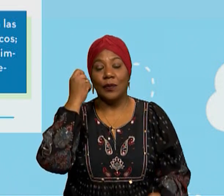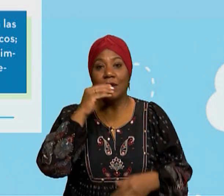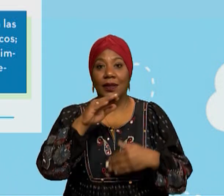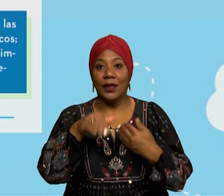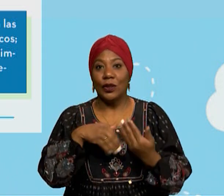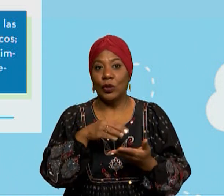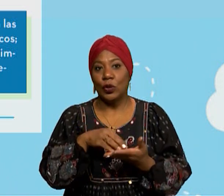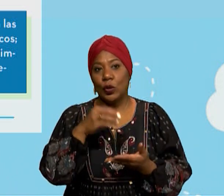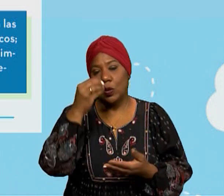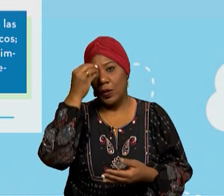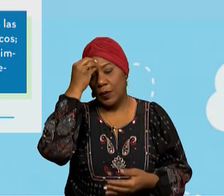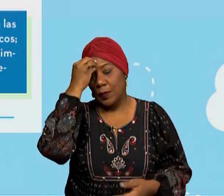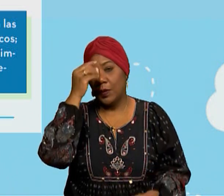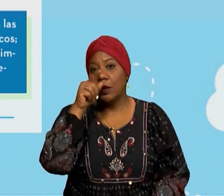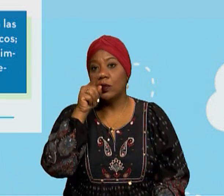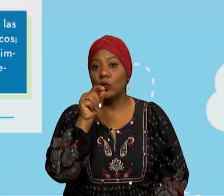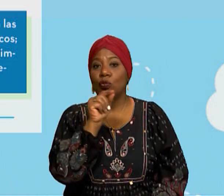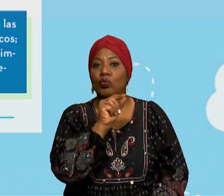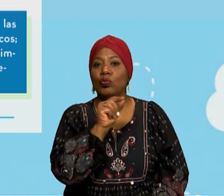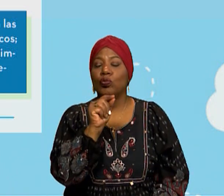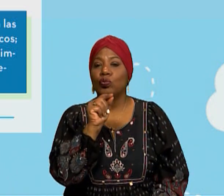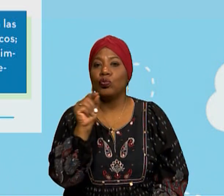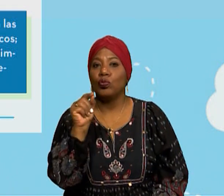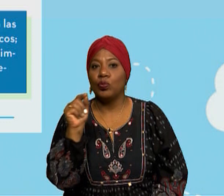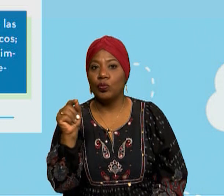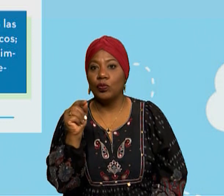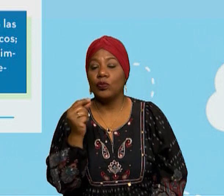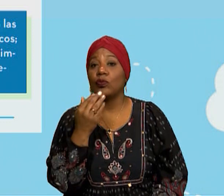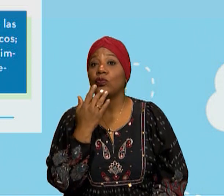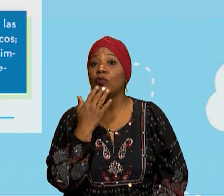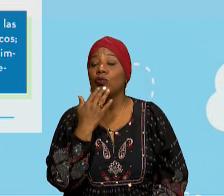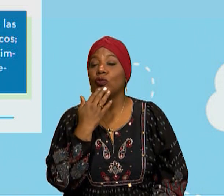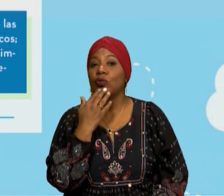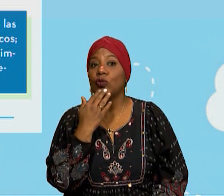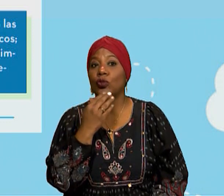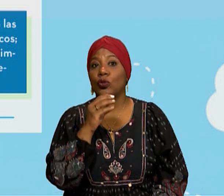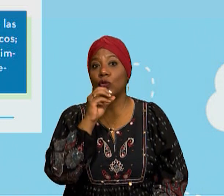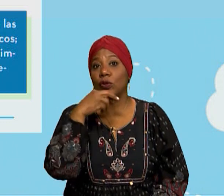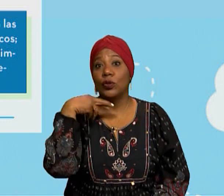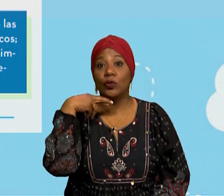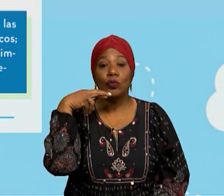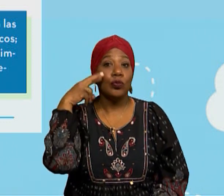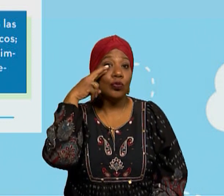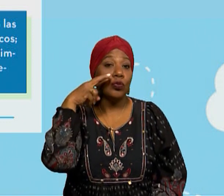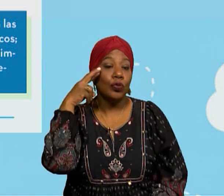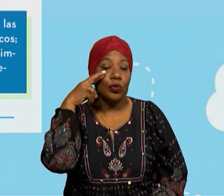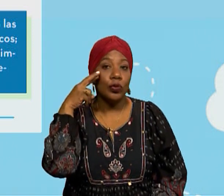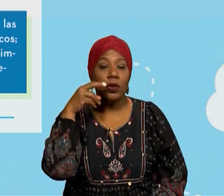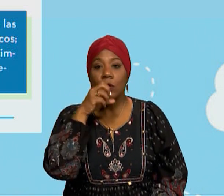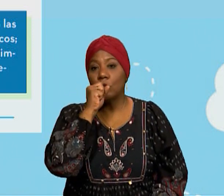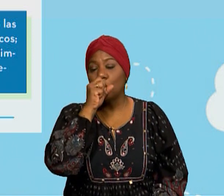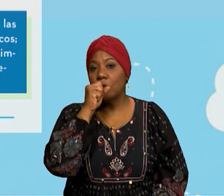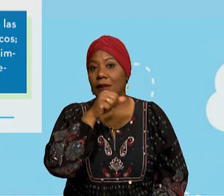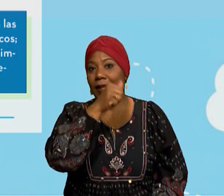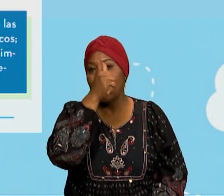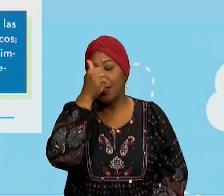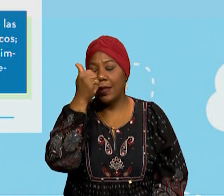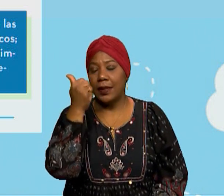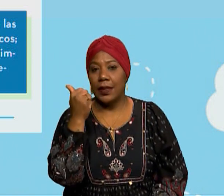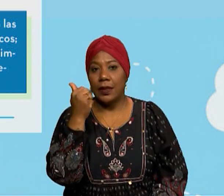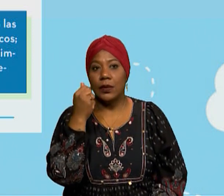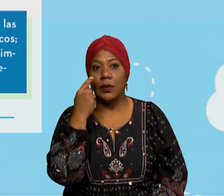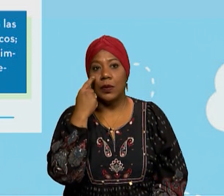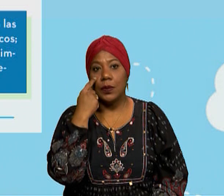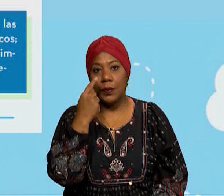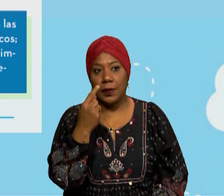aprendido. Escribe sobre la raya en qué parte corresponde al fragmento de cada pregunta, en el